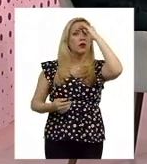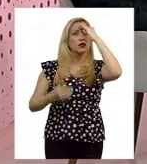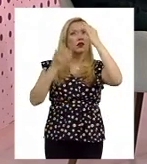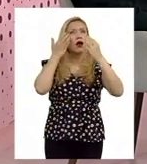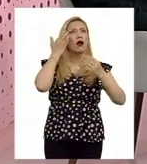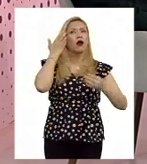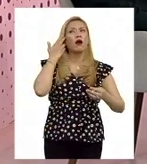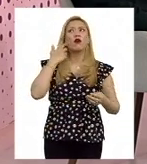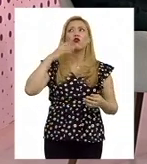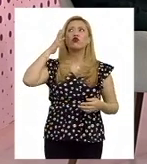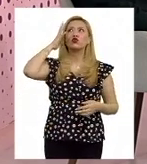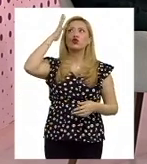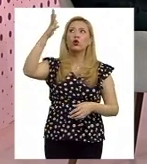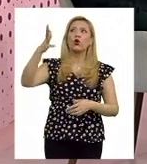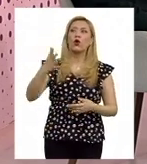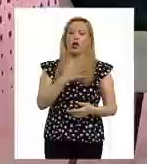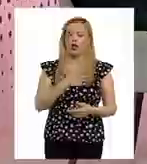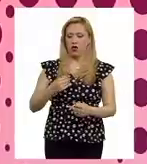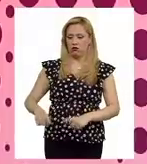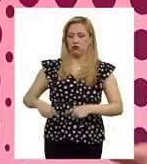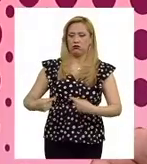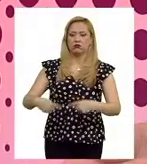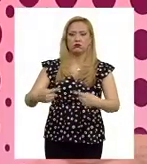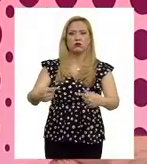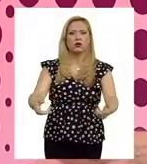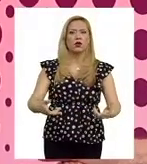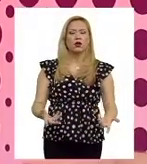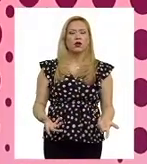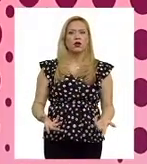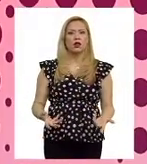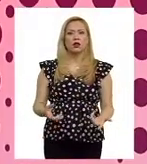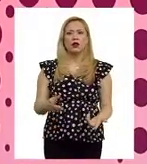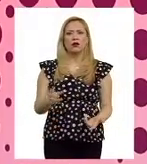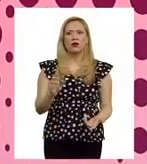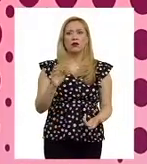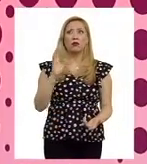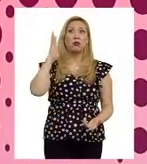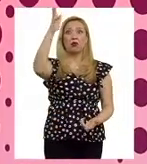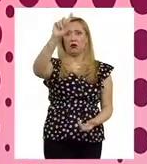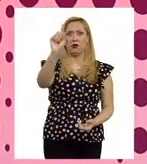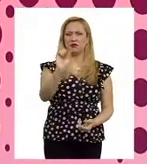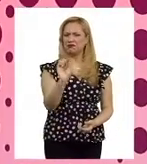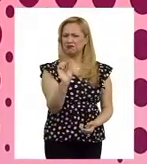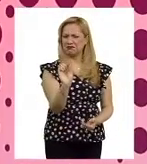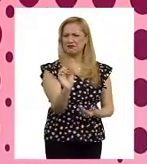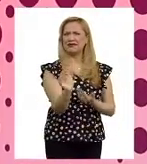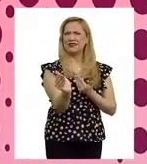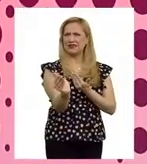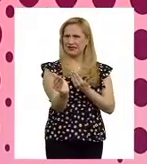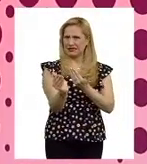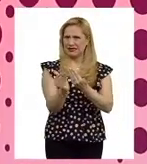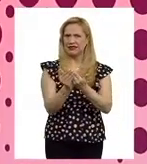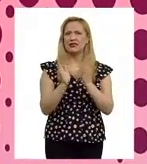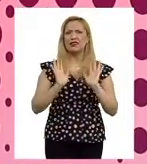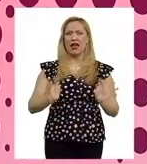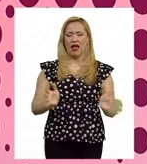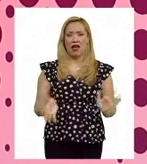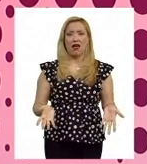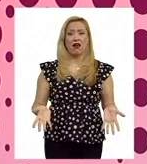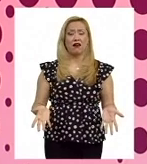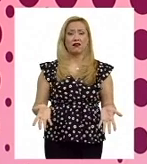las generaciones que vienen y ni siquiera por el futuro cercano finalmente, tienen múltiples